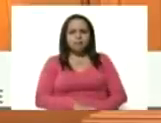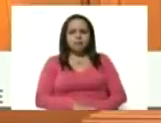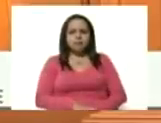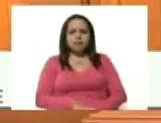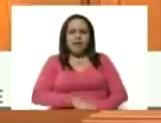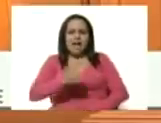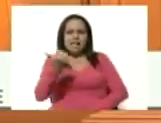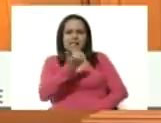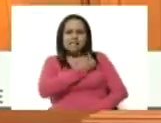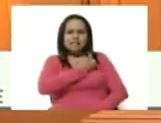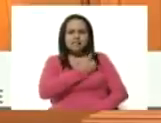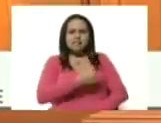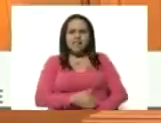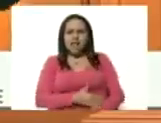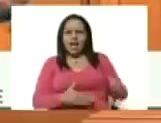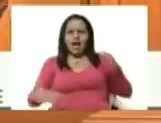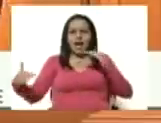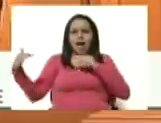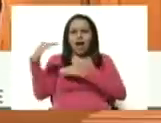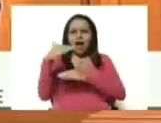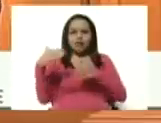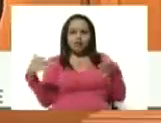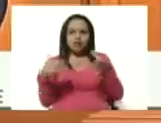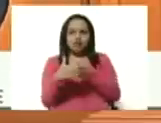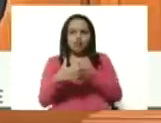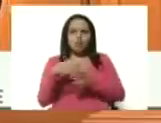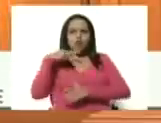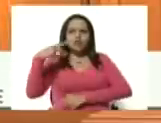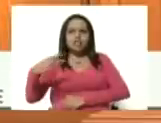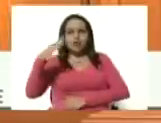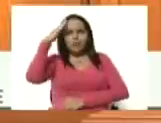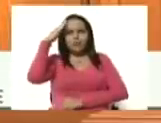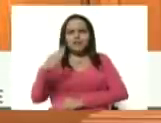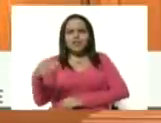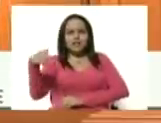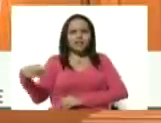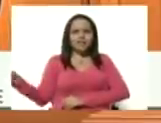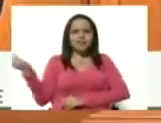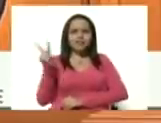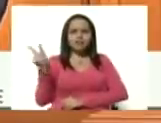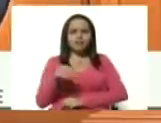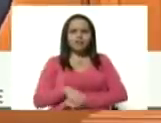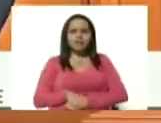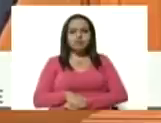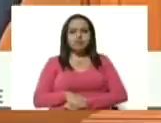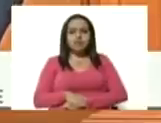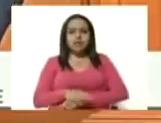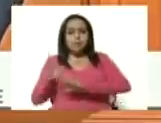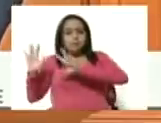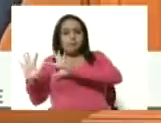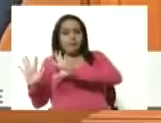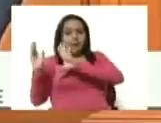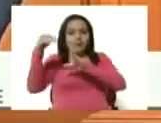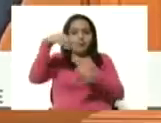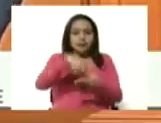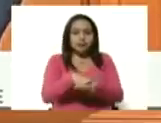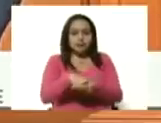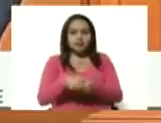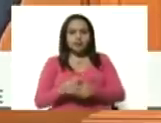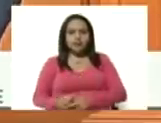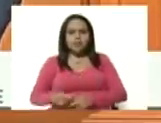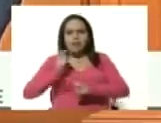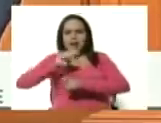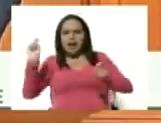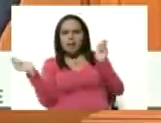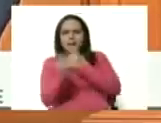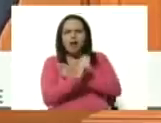para asesinar al alto mando político militar del país y para una incursión armada para imponer un